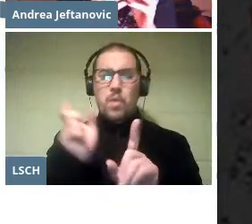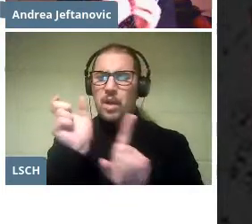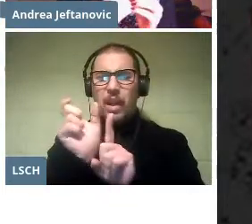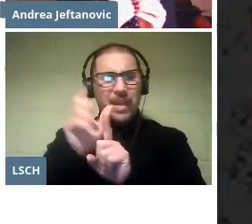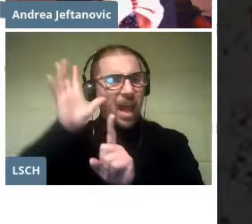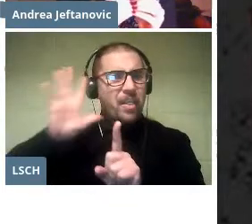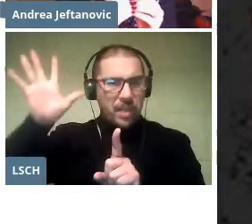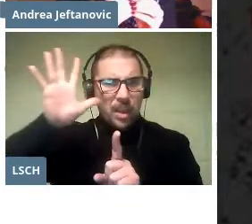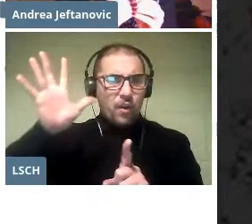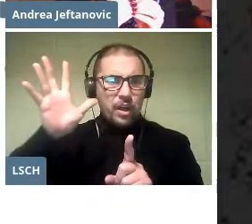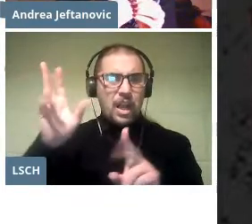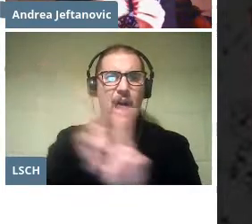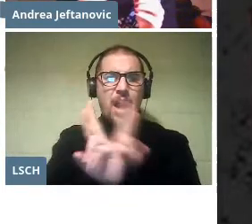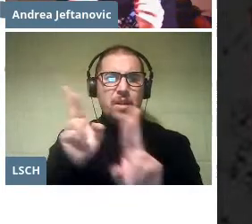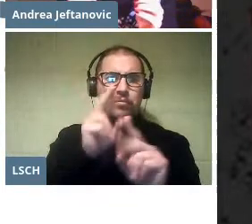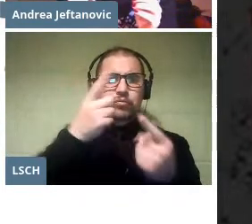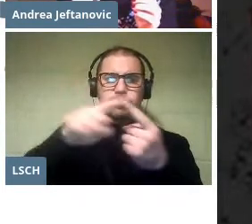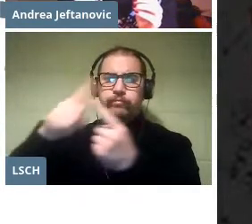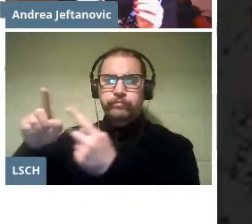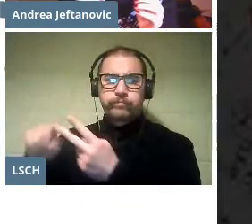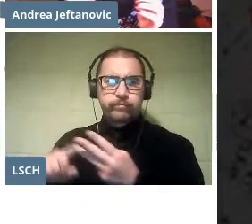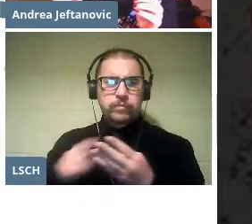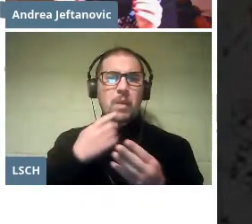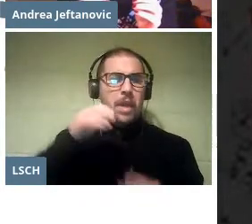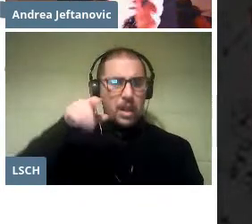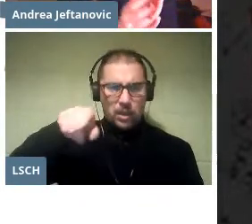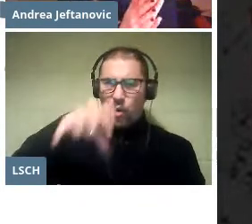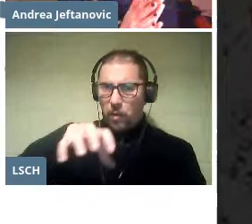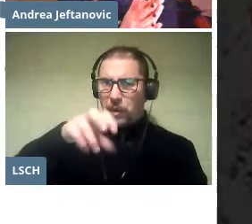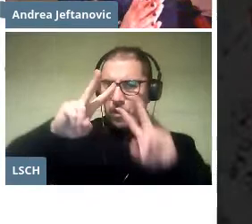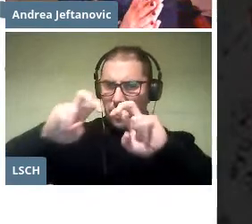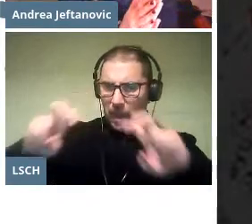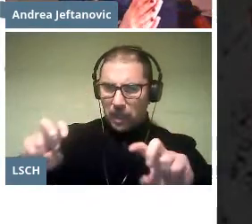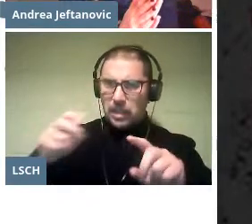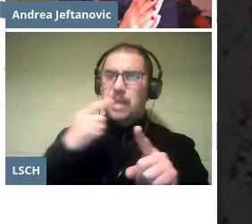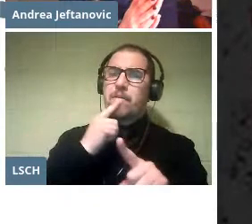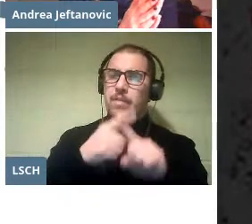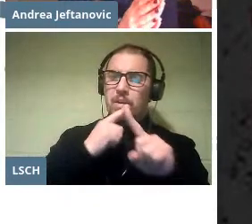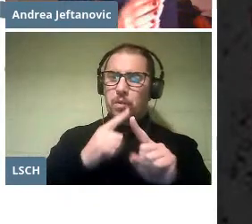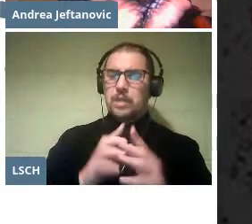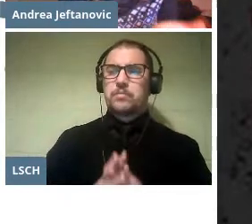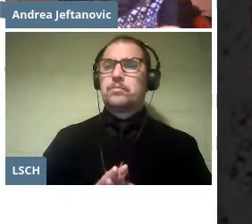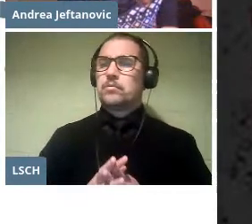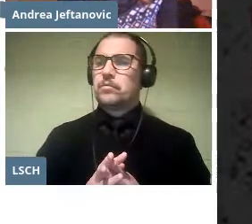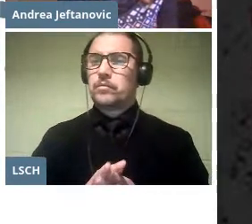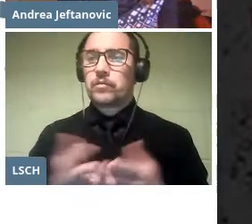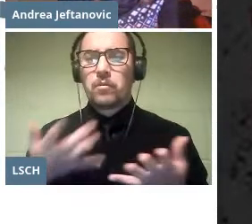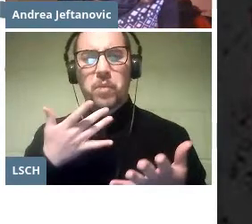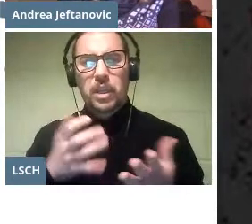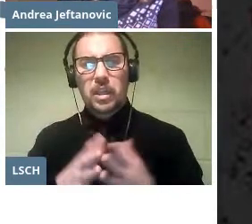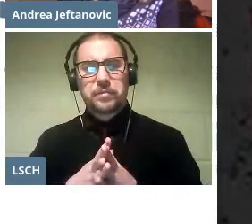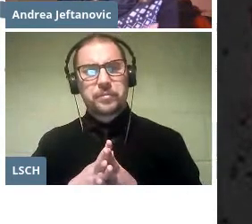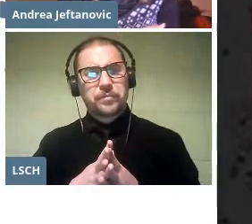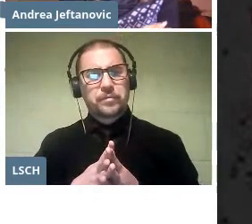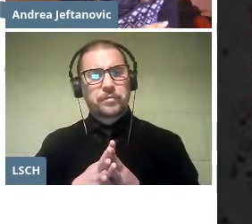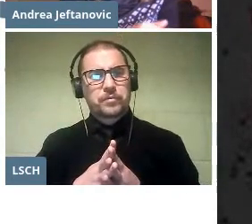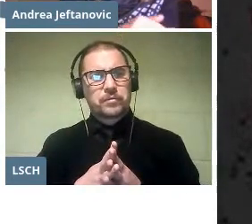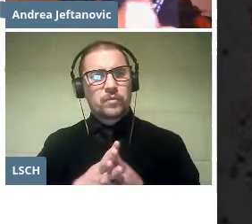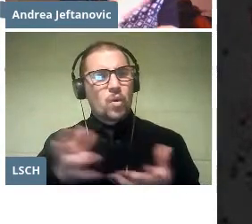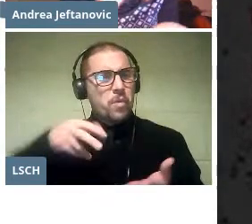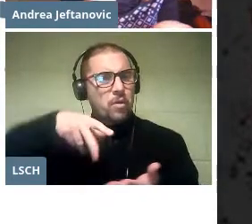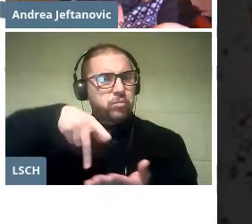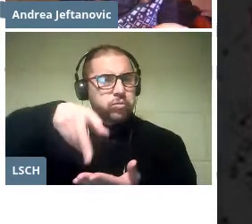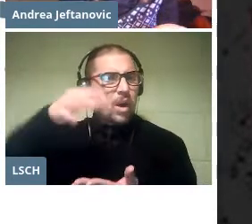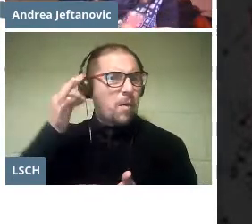teórica interdisciplinaria y un objeto de análisis textual. Porque ¿en qué circunstancias caminan las